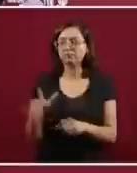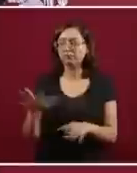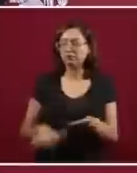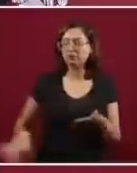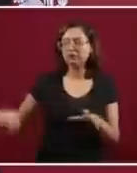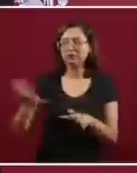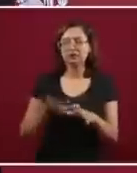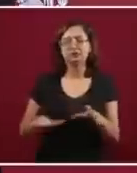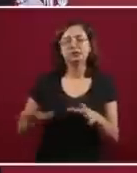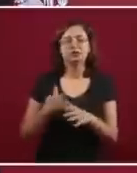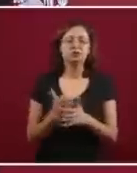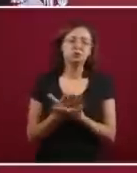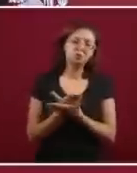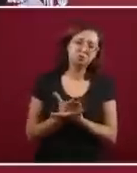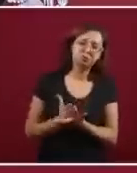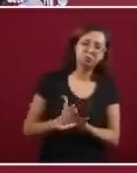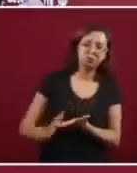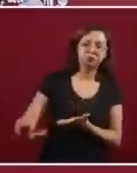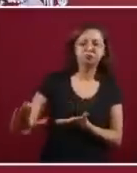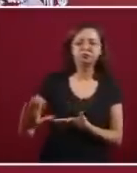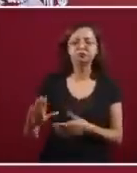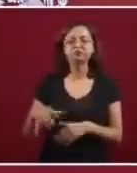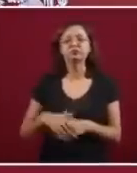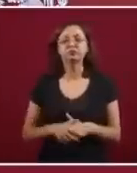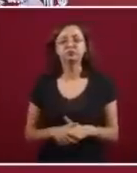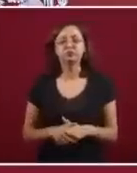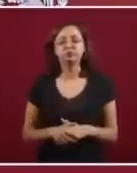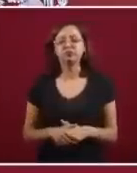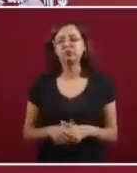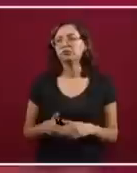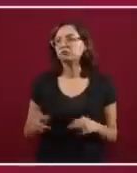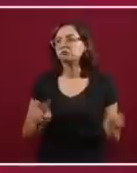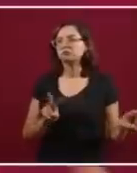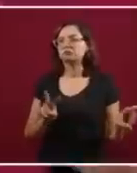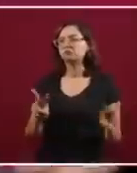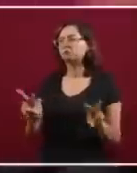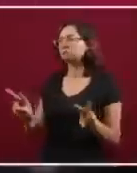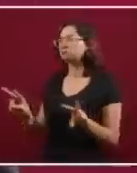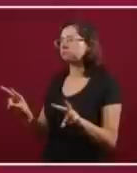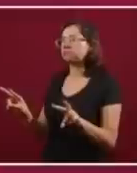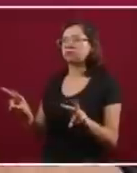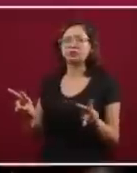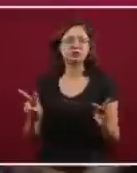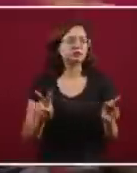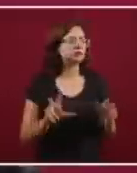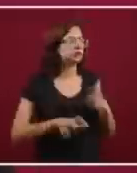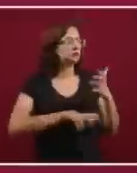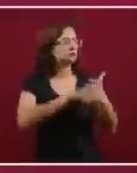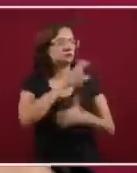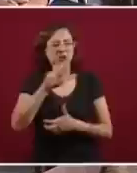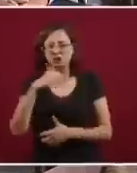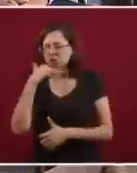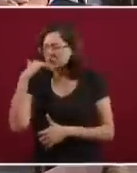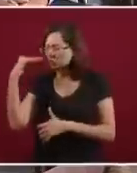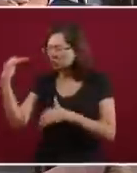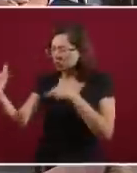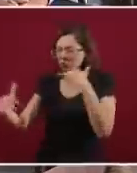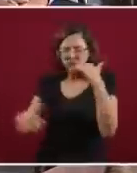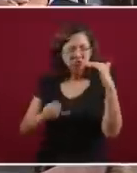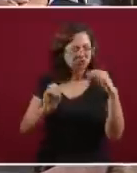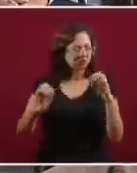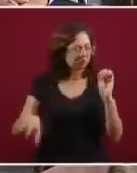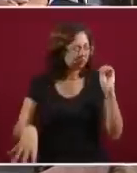marginadas a las poblaciones que cuando ven a su entorno ven destrucción ven basura no